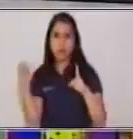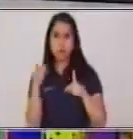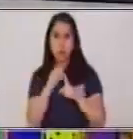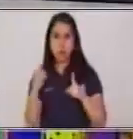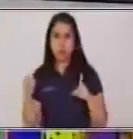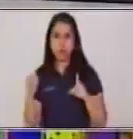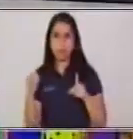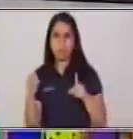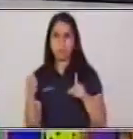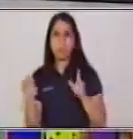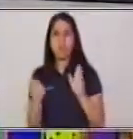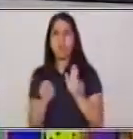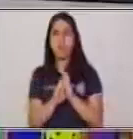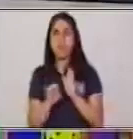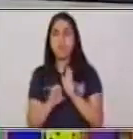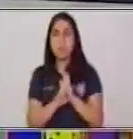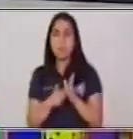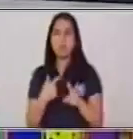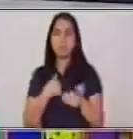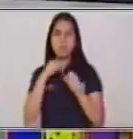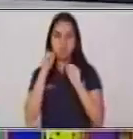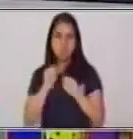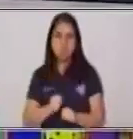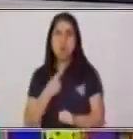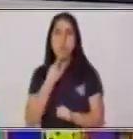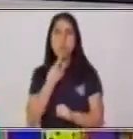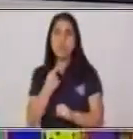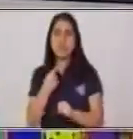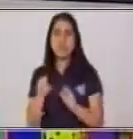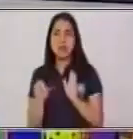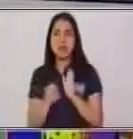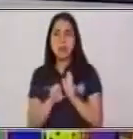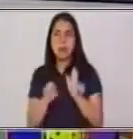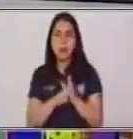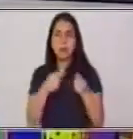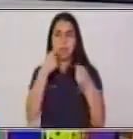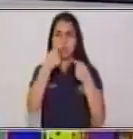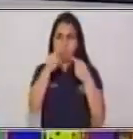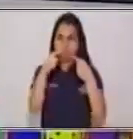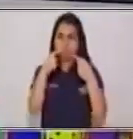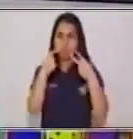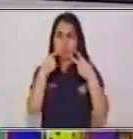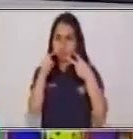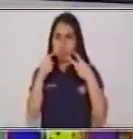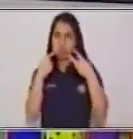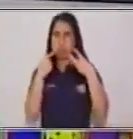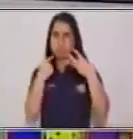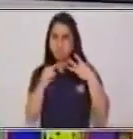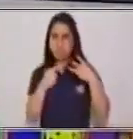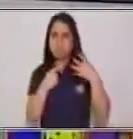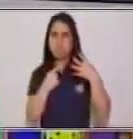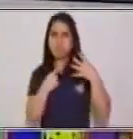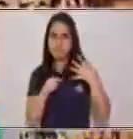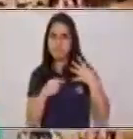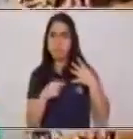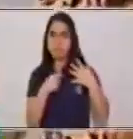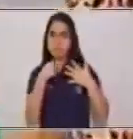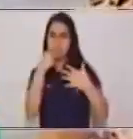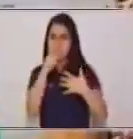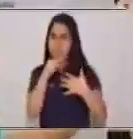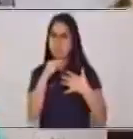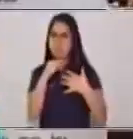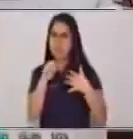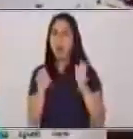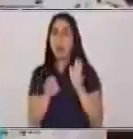Entonces vamos a enumerar, por ejemplo, el YouTube, videos de aficionados,